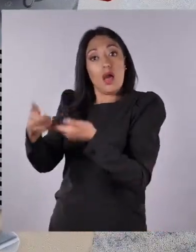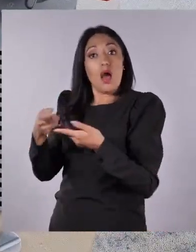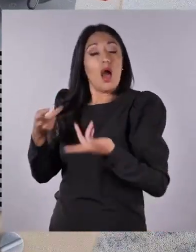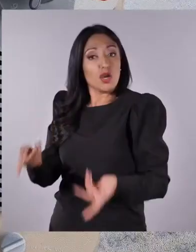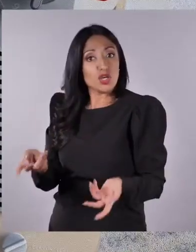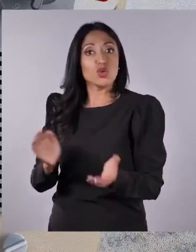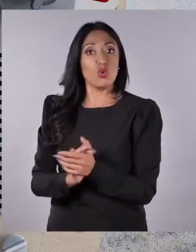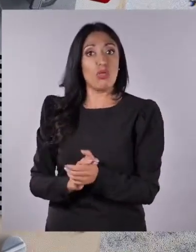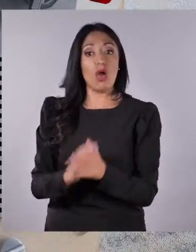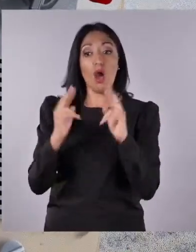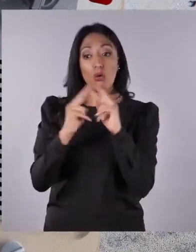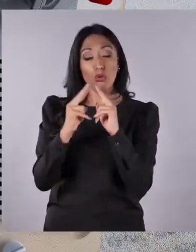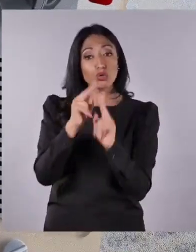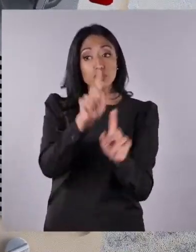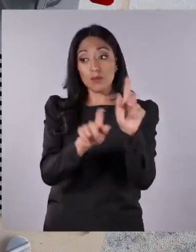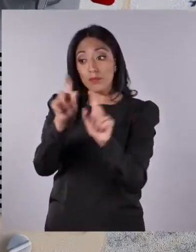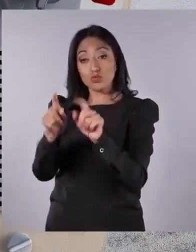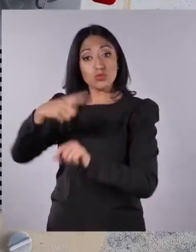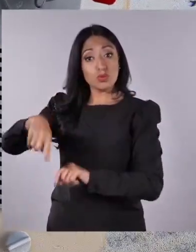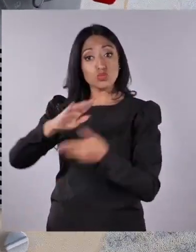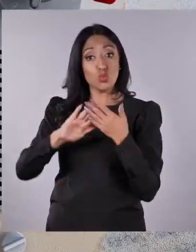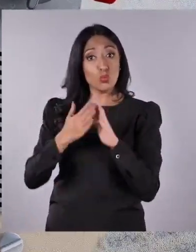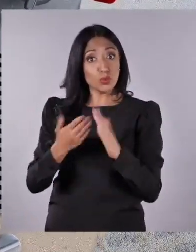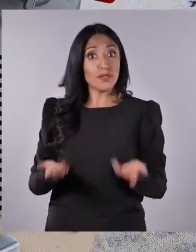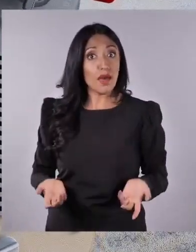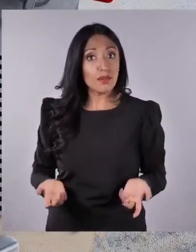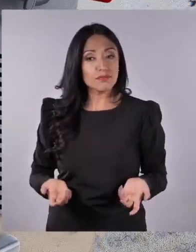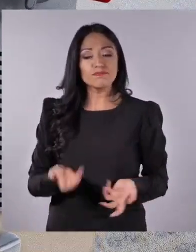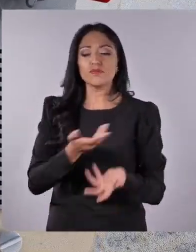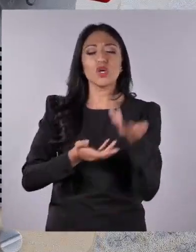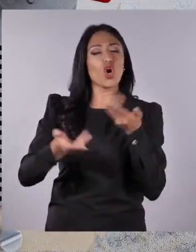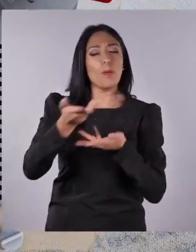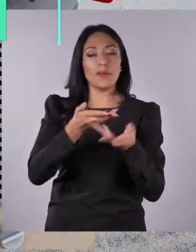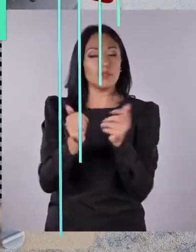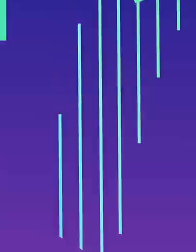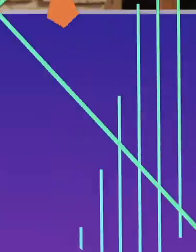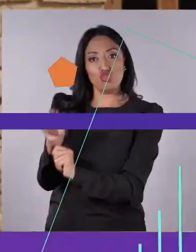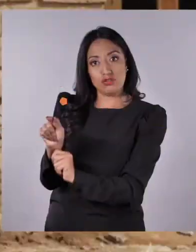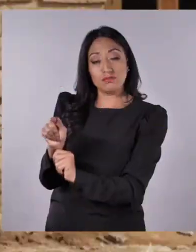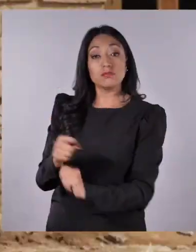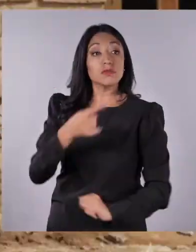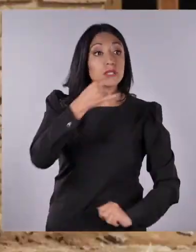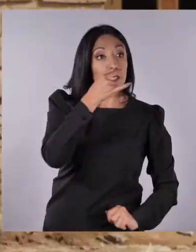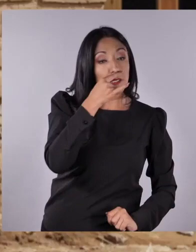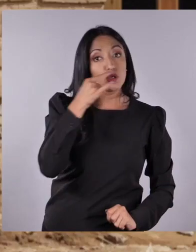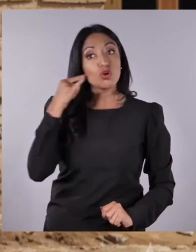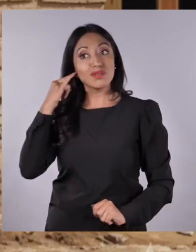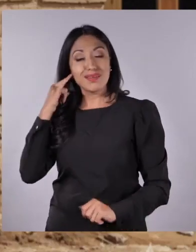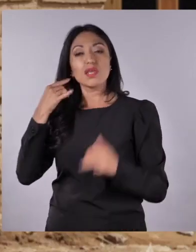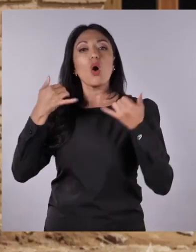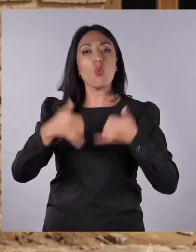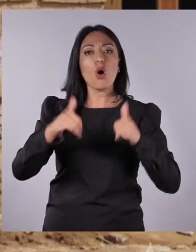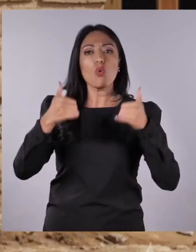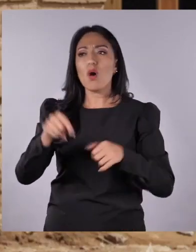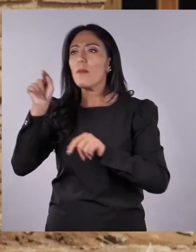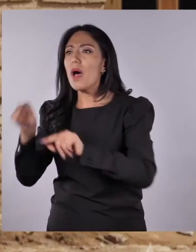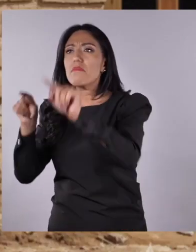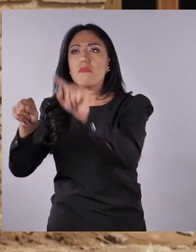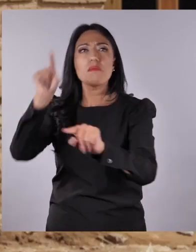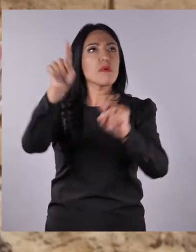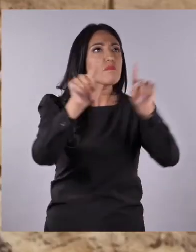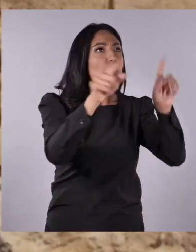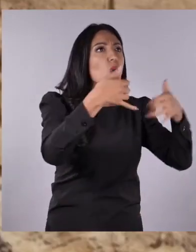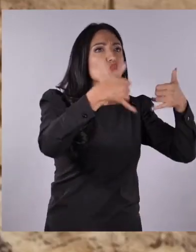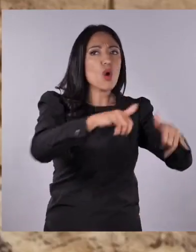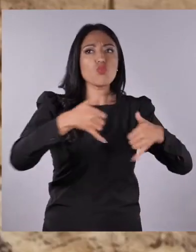un espacio para conocer a todos los que forman parte de la comunidad y compartir con ellos. Niños y niñas jugando por todas